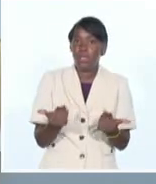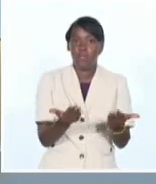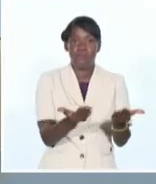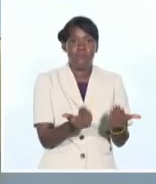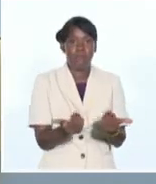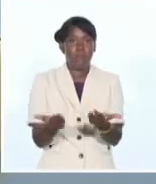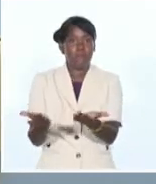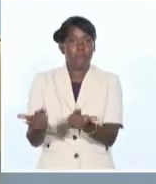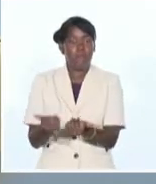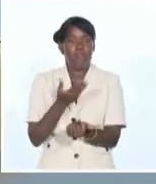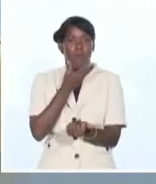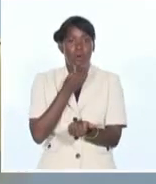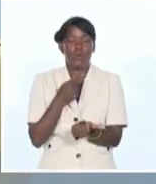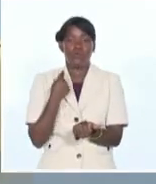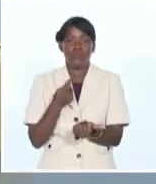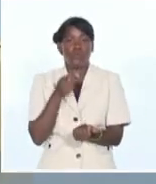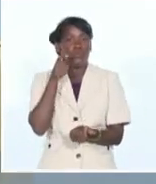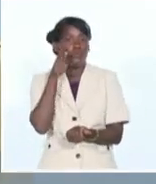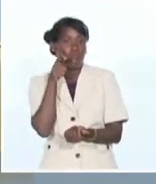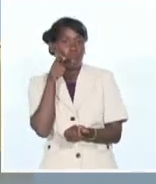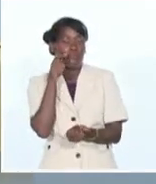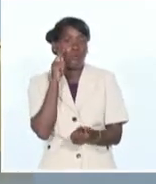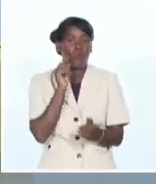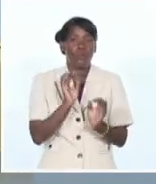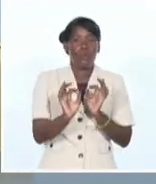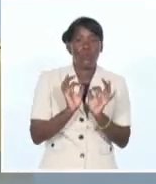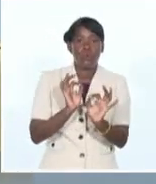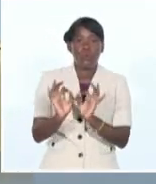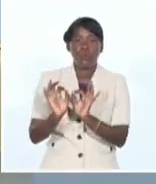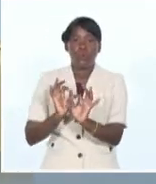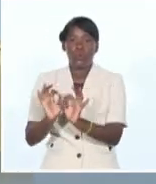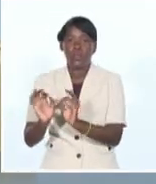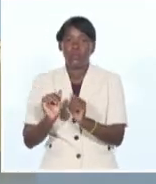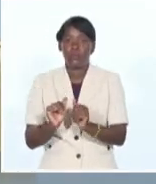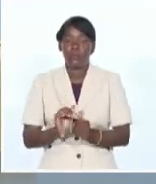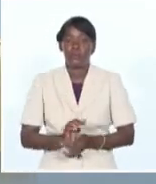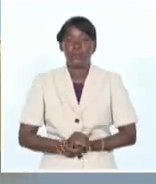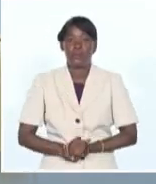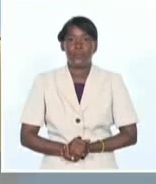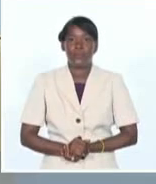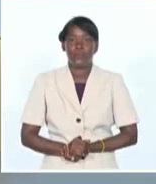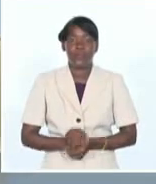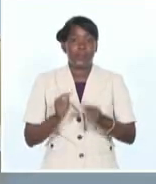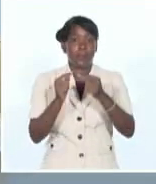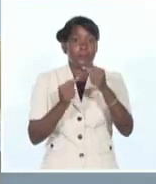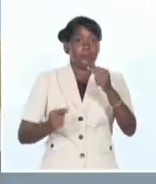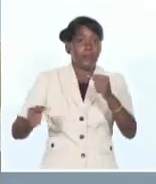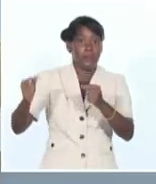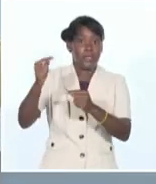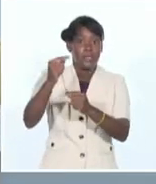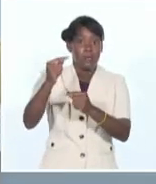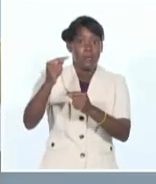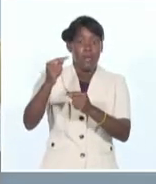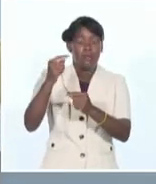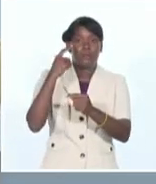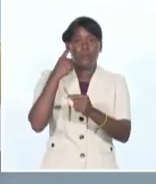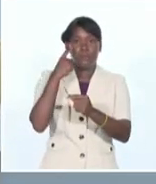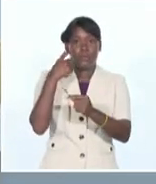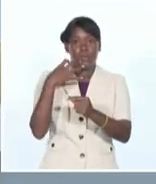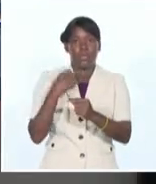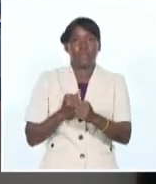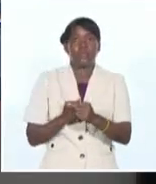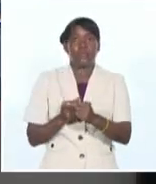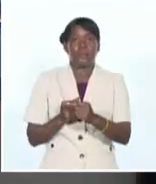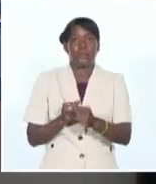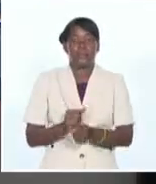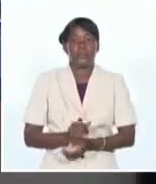es un elemento al que le damos seguimiento porque para nuestra enseñanza lo fundamental es el referente de su maestro artista. Sí, el